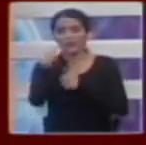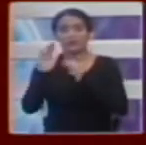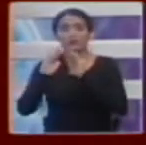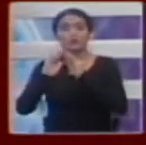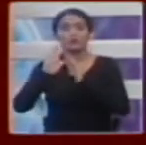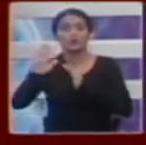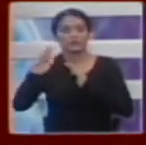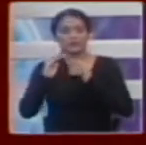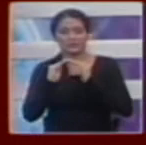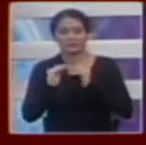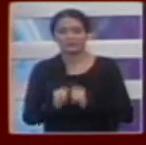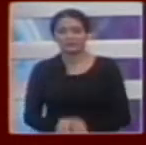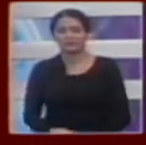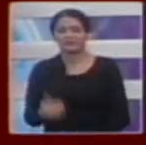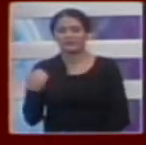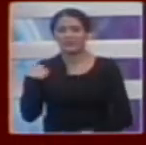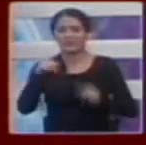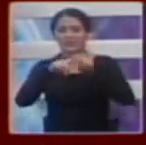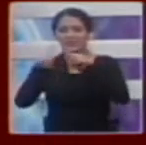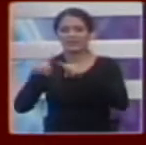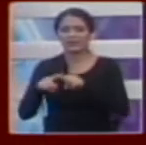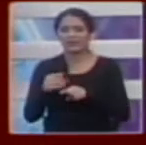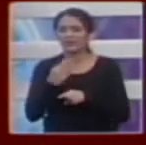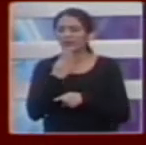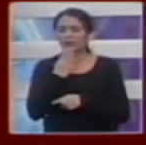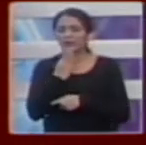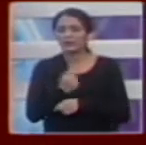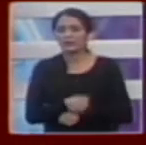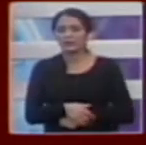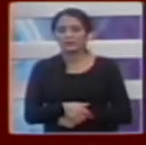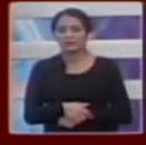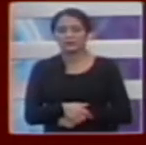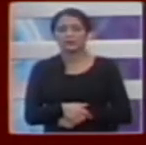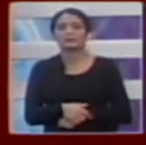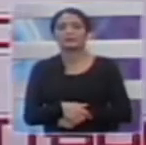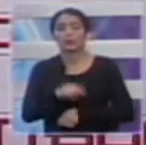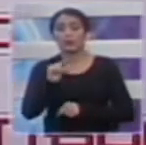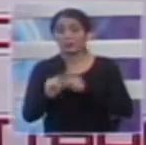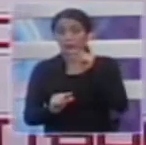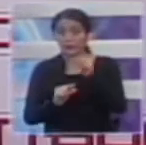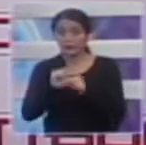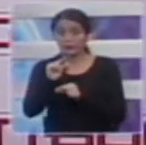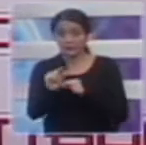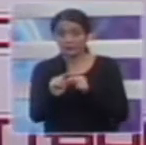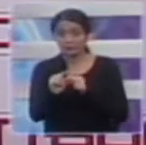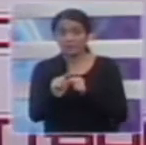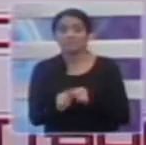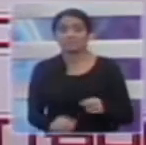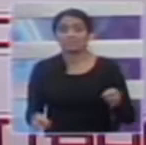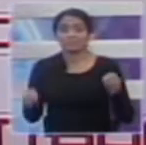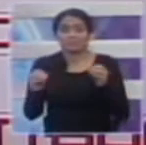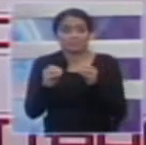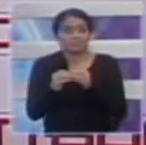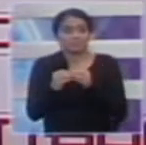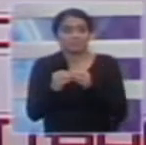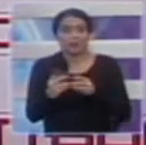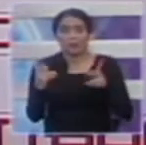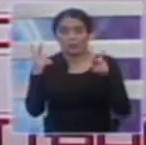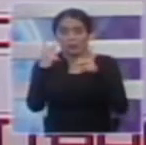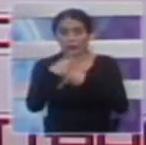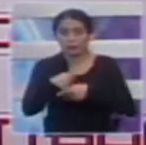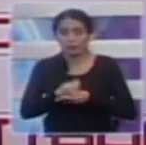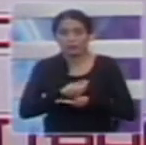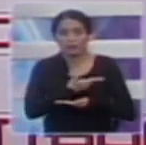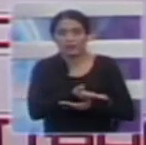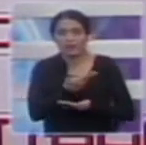¿Y cuántas variedades ustedes poseen? Bueno, estamos cada vez abriendo más nuestras posibilidades y nuestras variedades. Empezamos